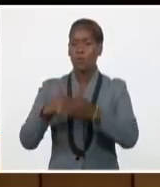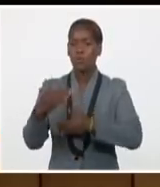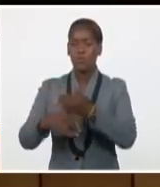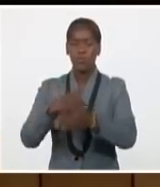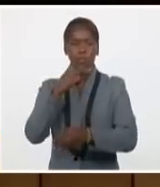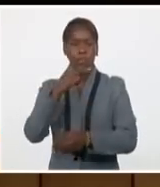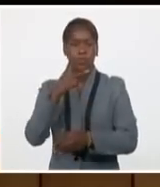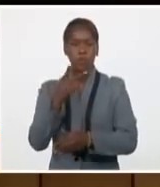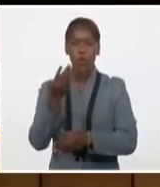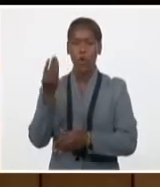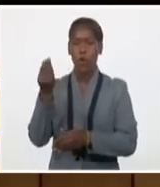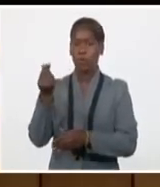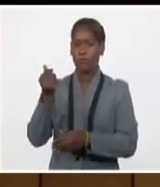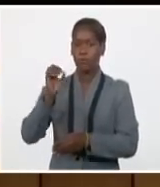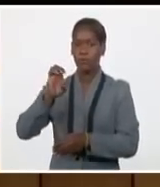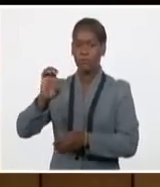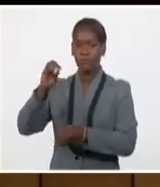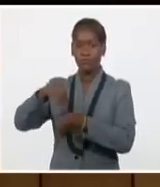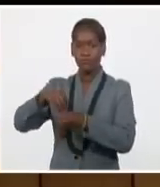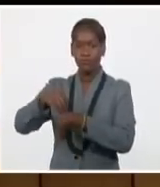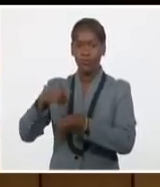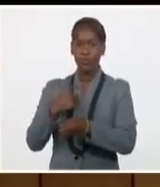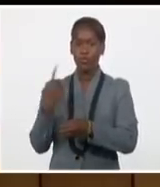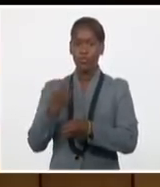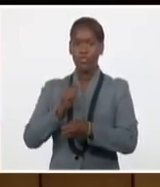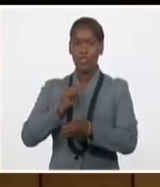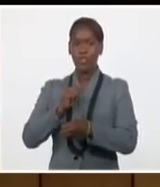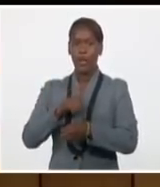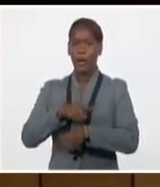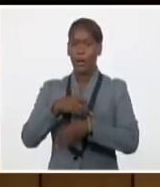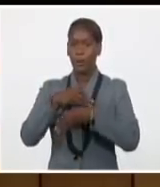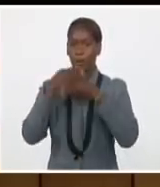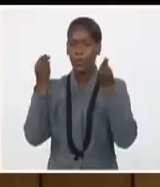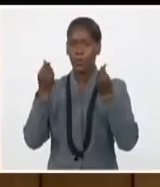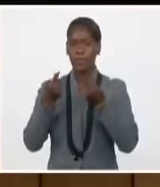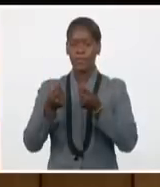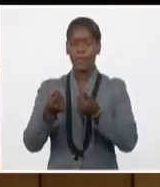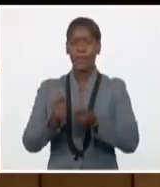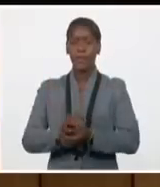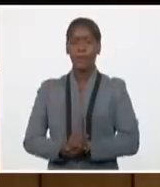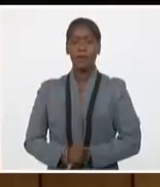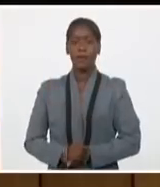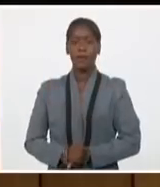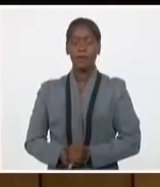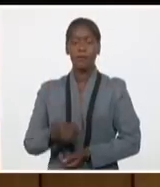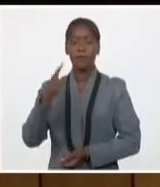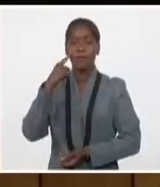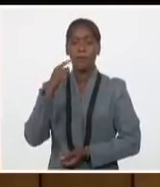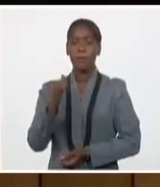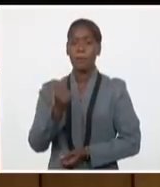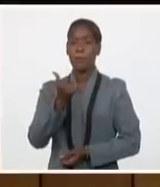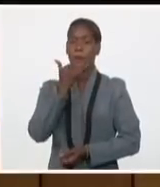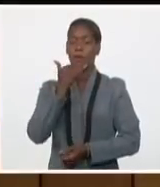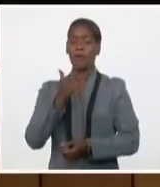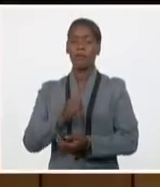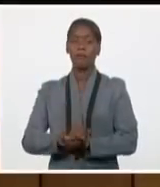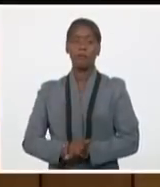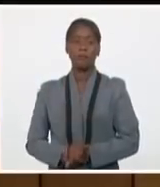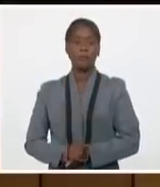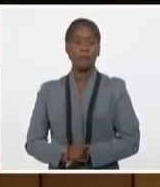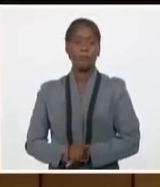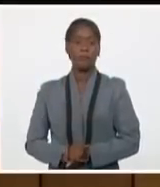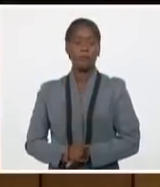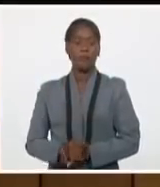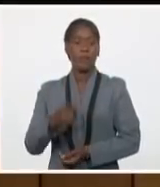la economía, quebrar la gestión del Estado e imponer la informalidad, la atomización